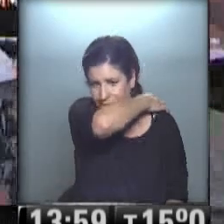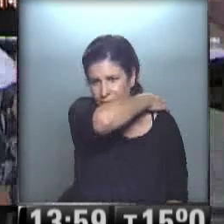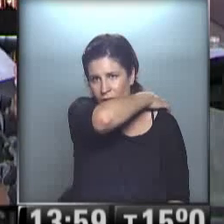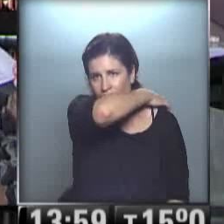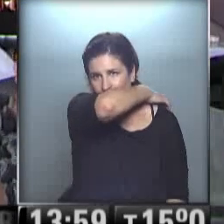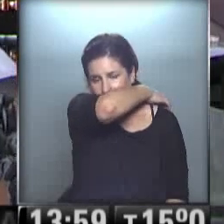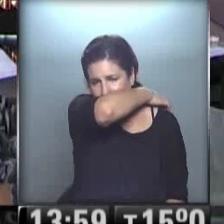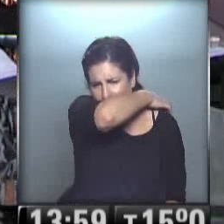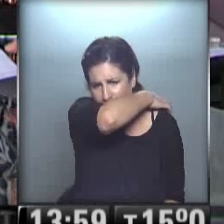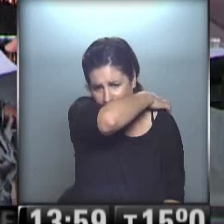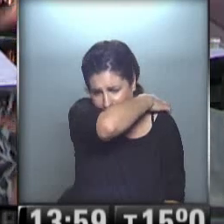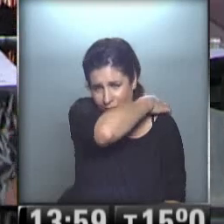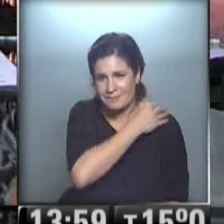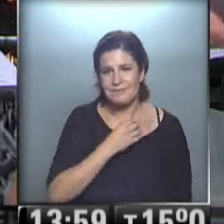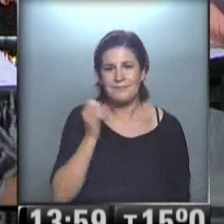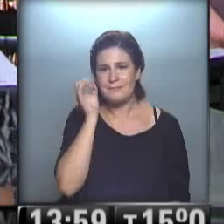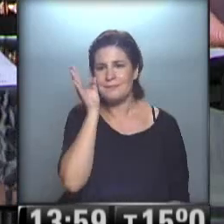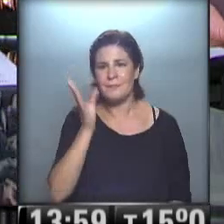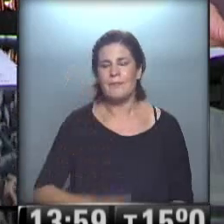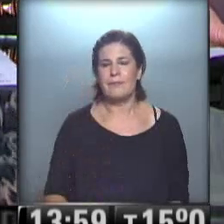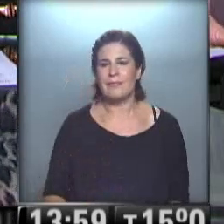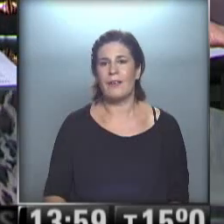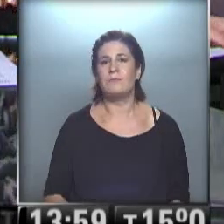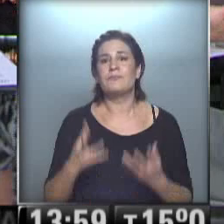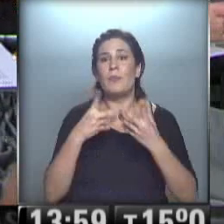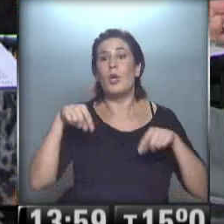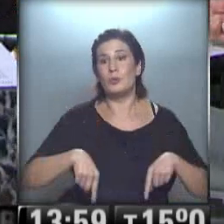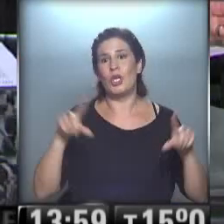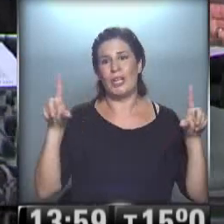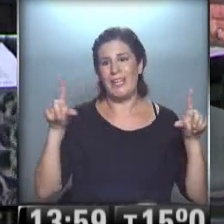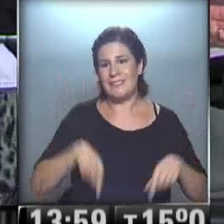este golpe es para usted. Sí, vamos. Decir con la que esta mesa no se mueve, es muy pesada.